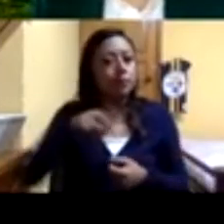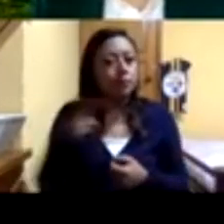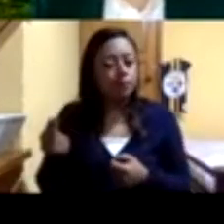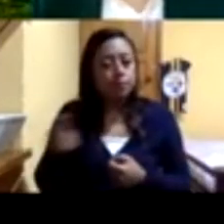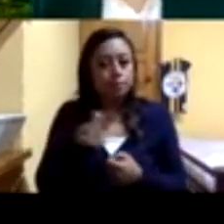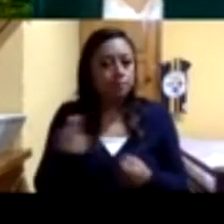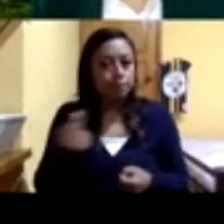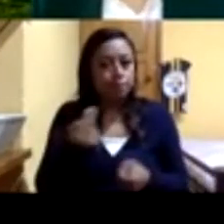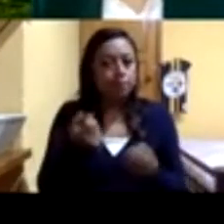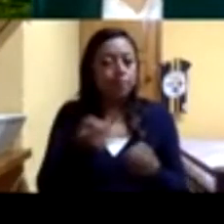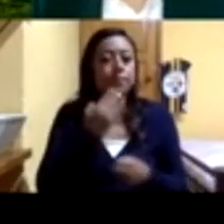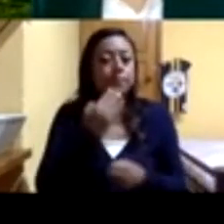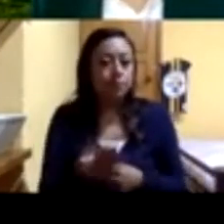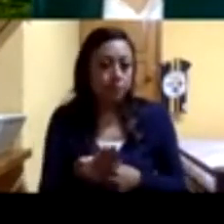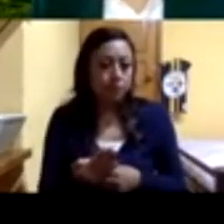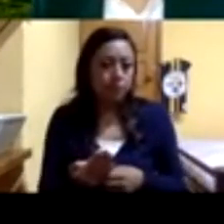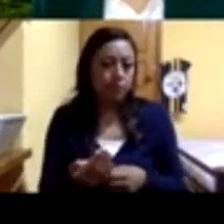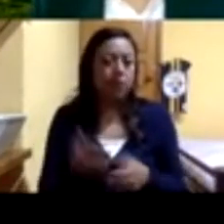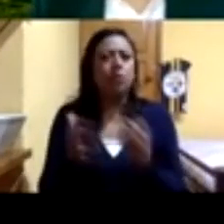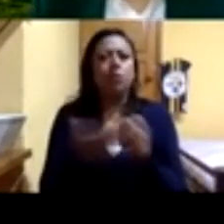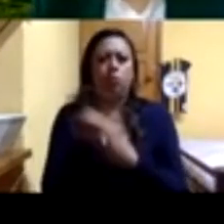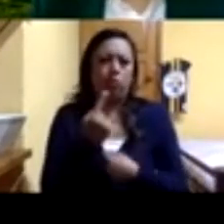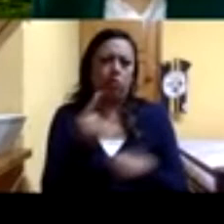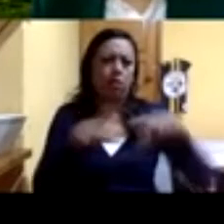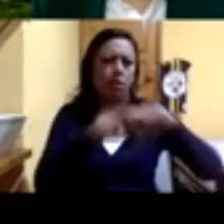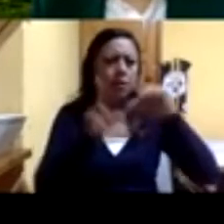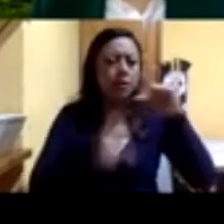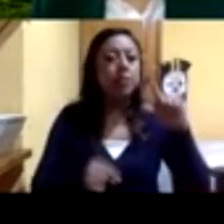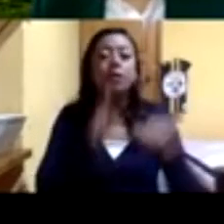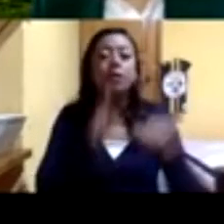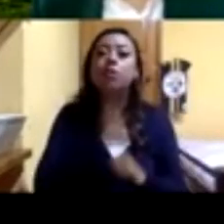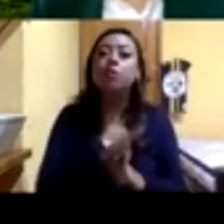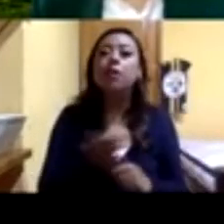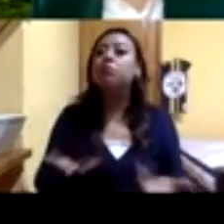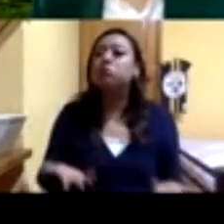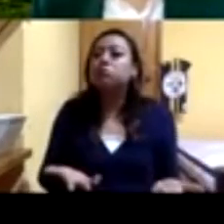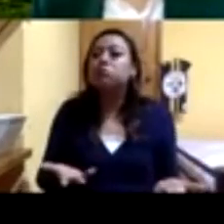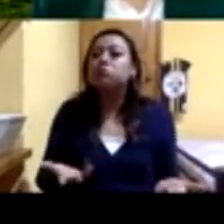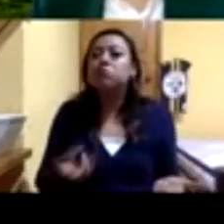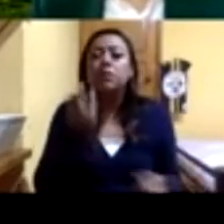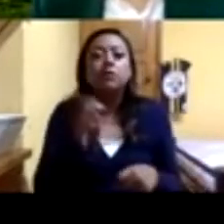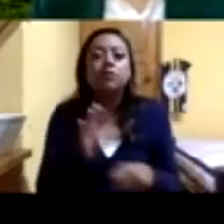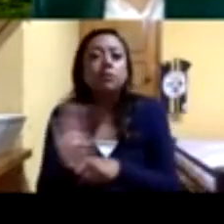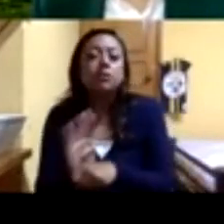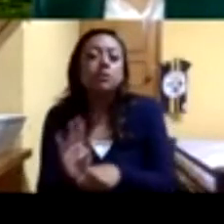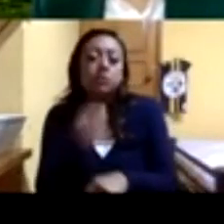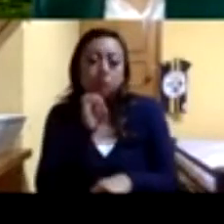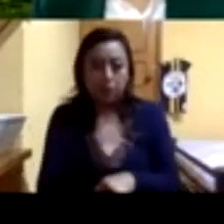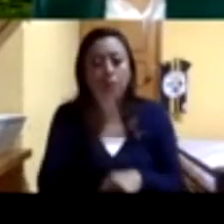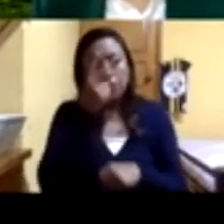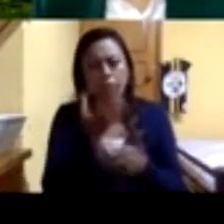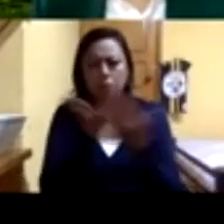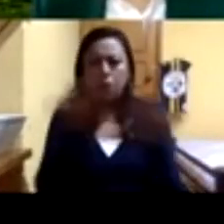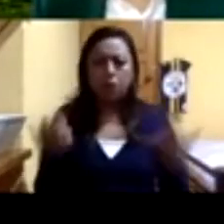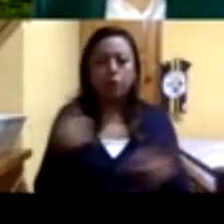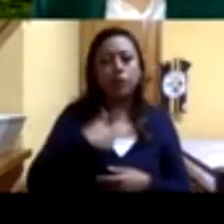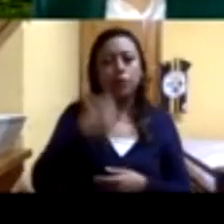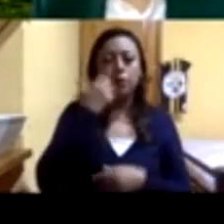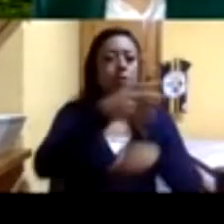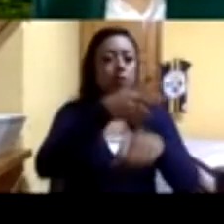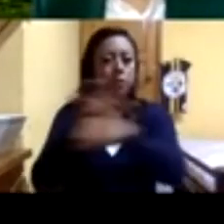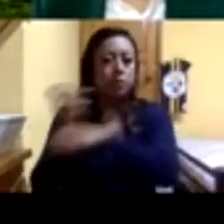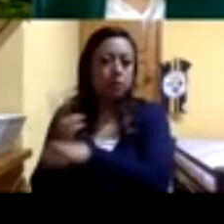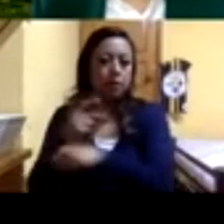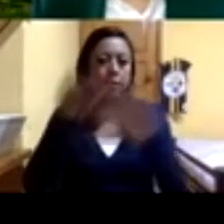ello, quiero invitar a cada una de las personas que participan en este taller a que desde los módulos legislativos